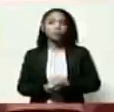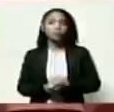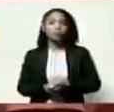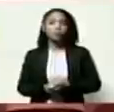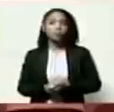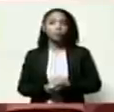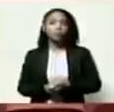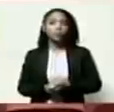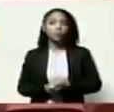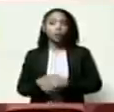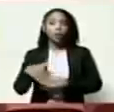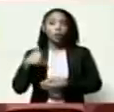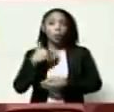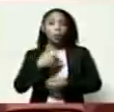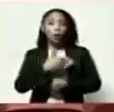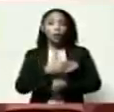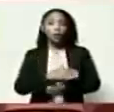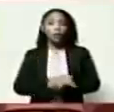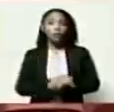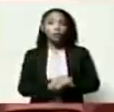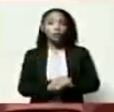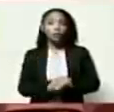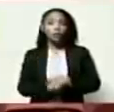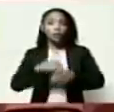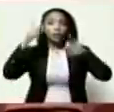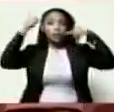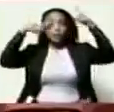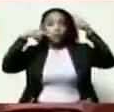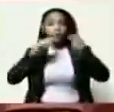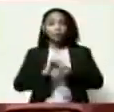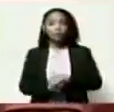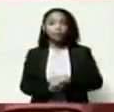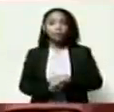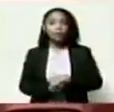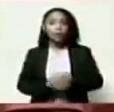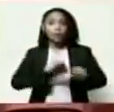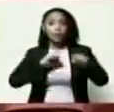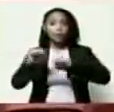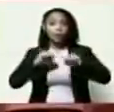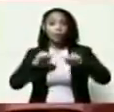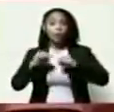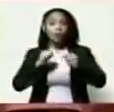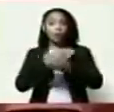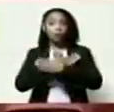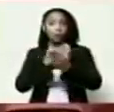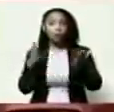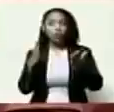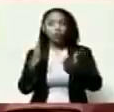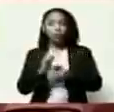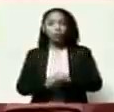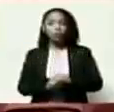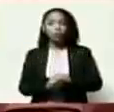Es cuando el chavismo se mueve por solidaridad, somos